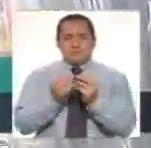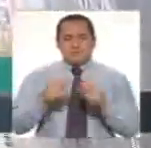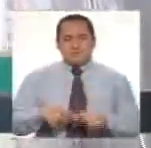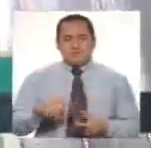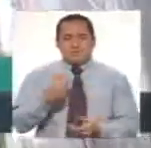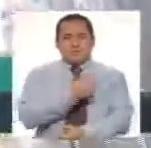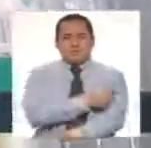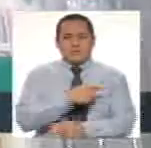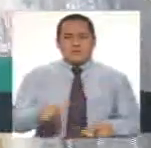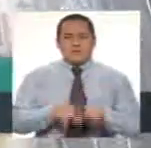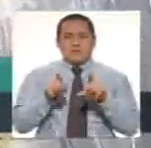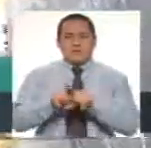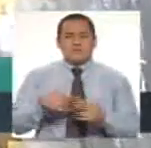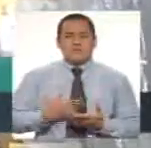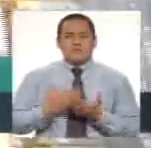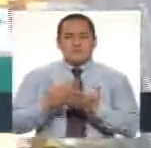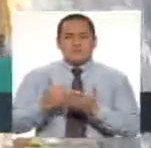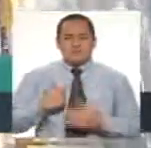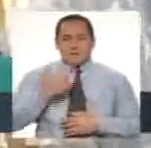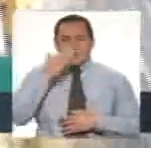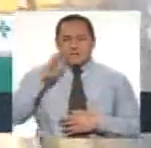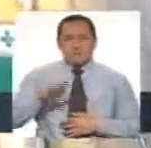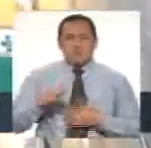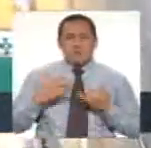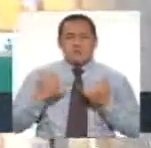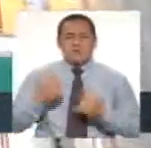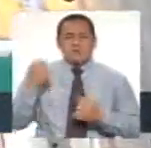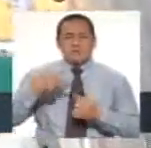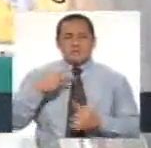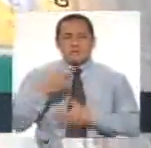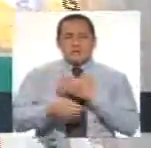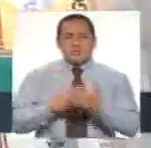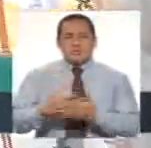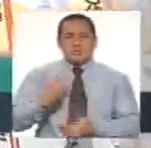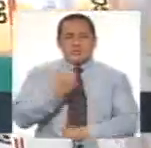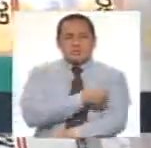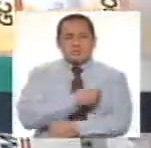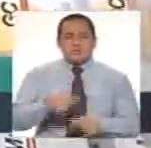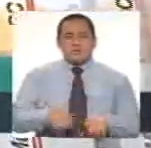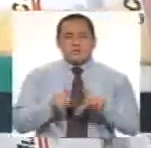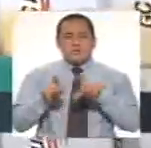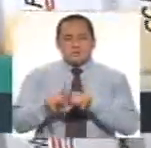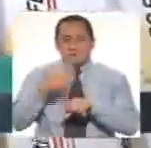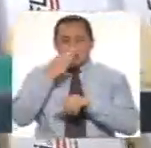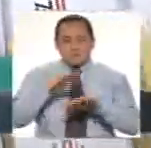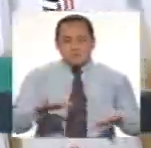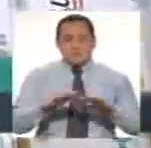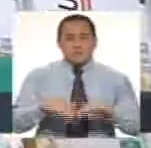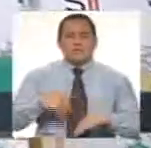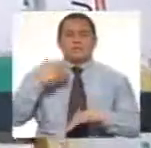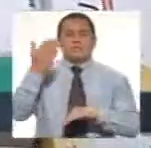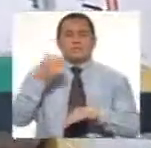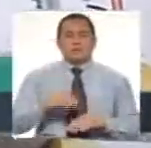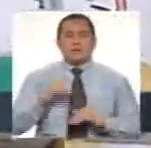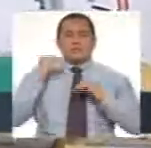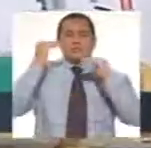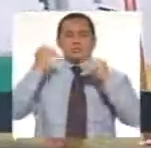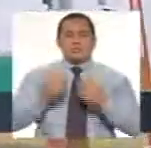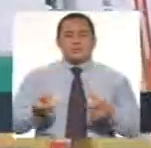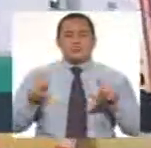es netamente uso pediátrico. La segunda parte de este lote es ya para uso de personas adultas. ¿Cuándo estaría llegando?